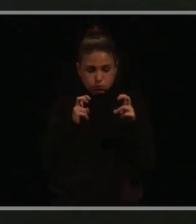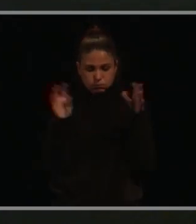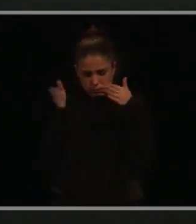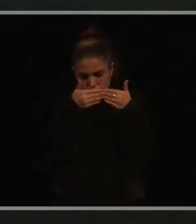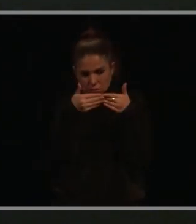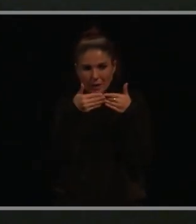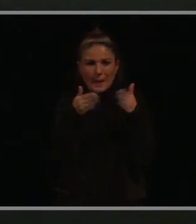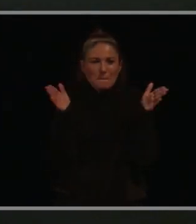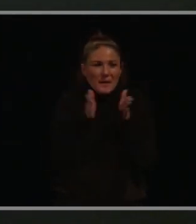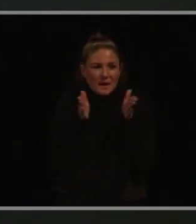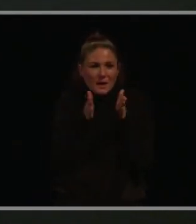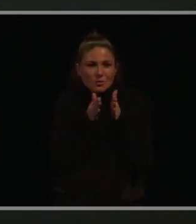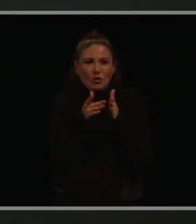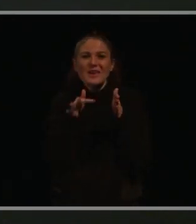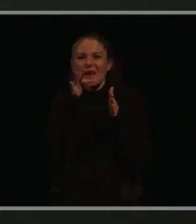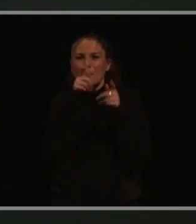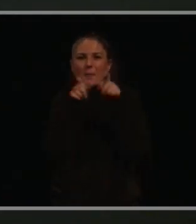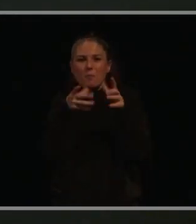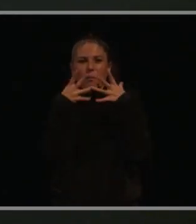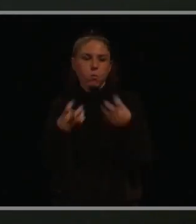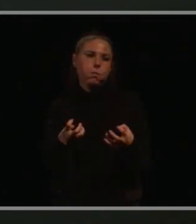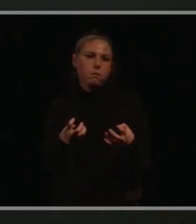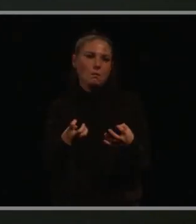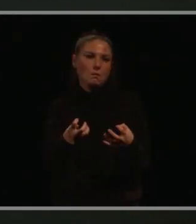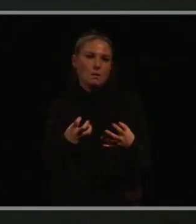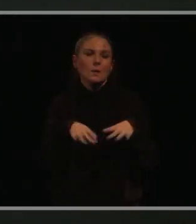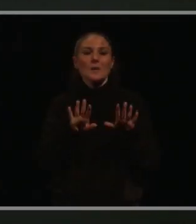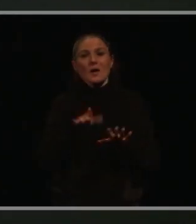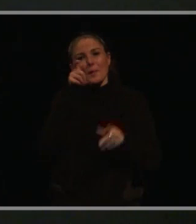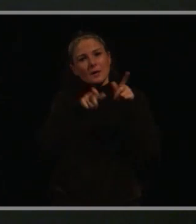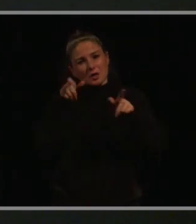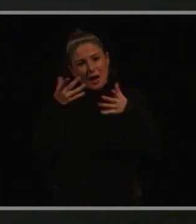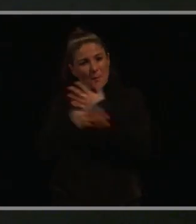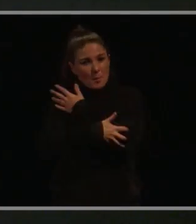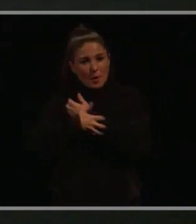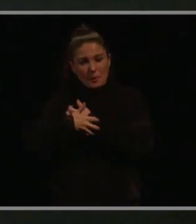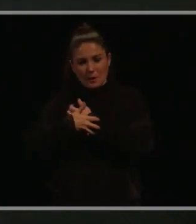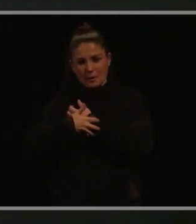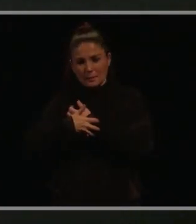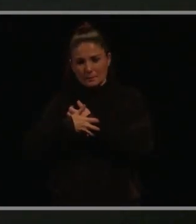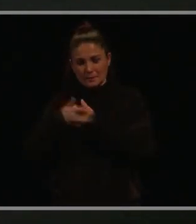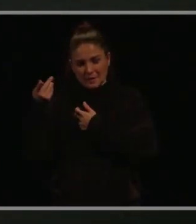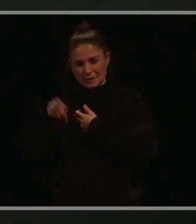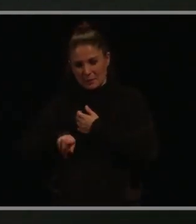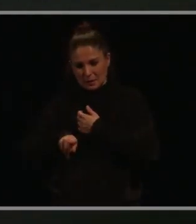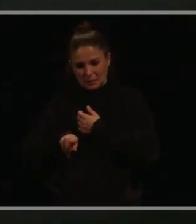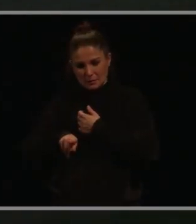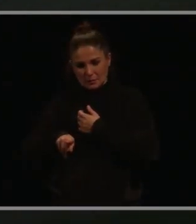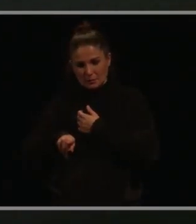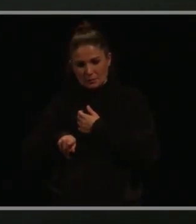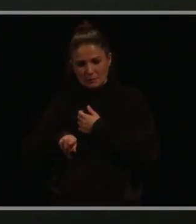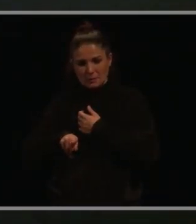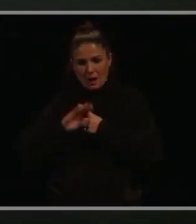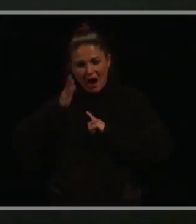hacinada. Pero no solo eso, las personas en pobreza también han pagado las